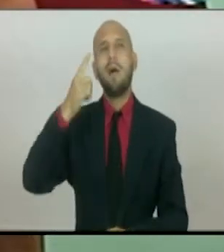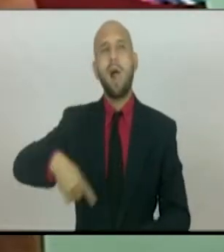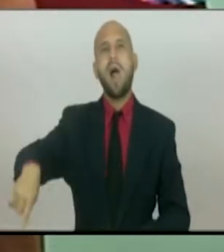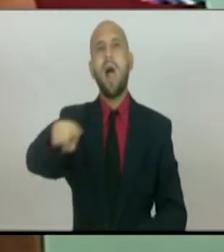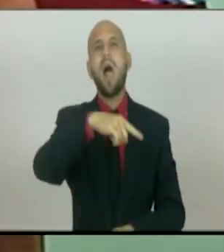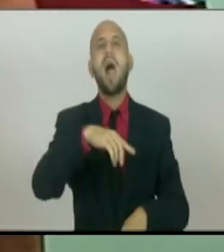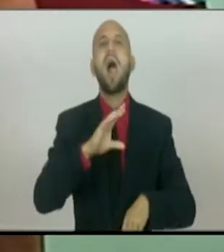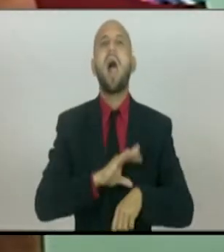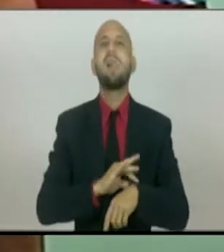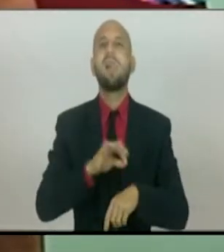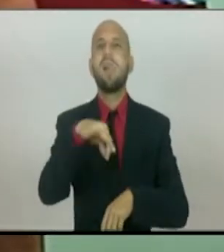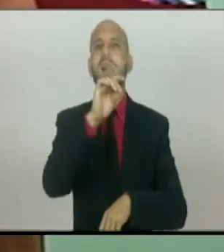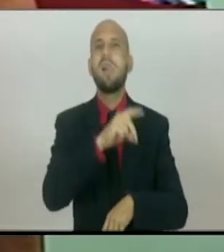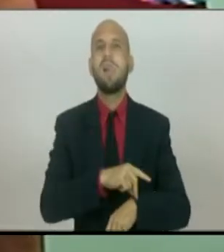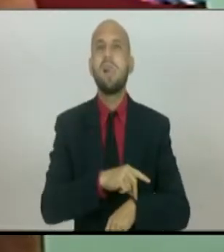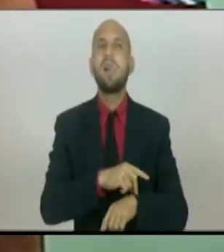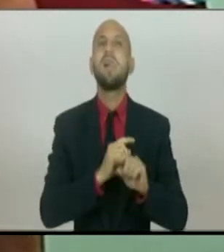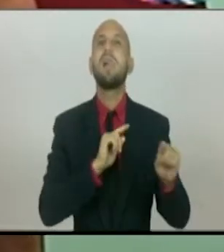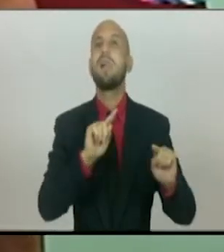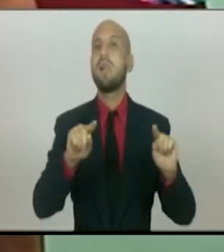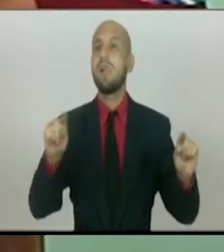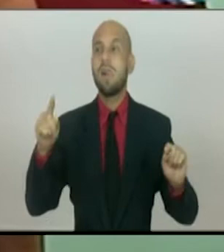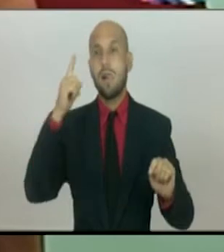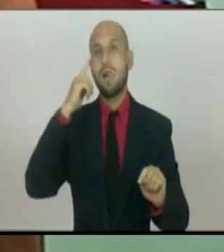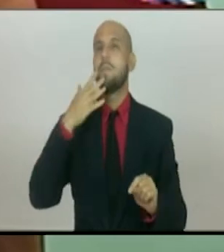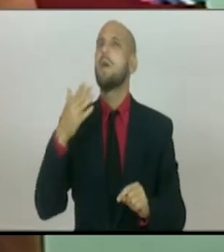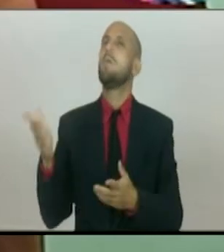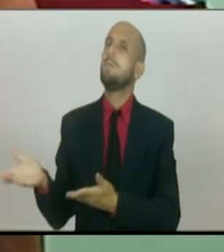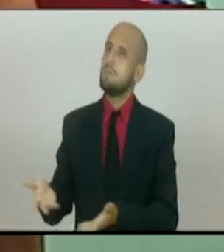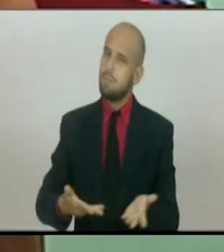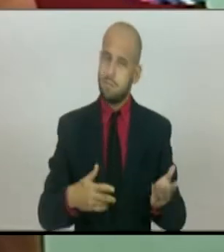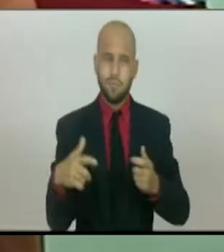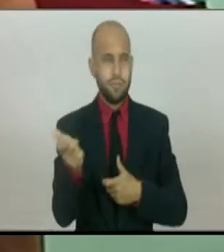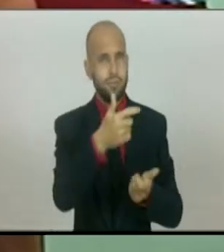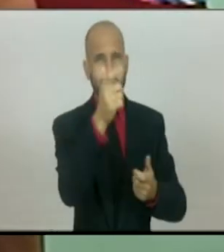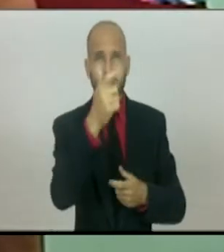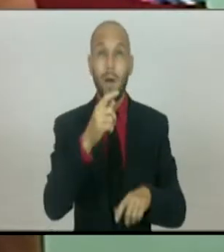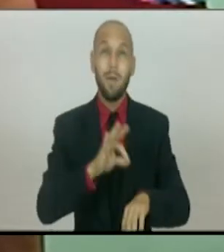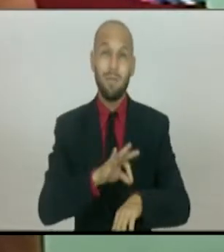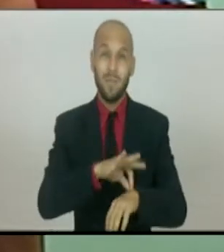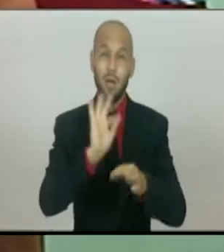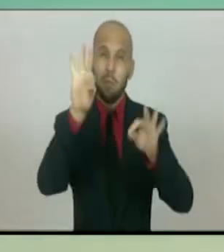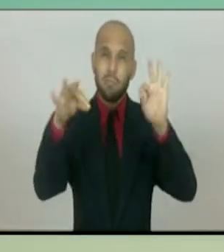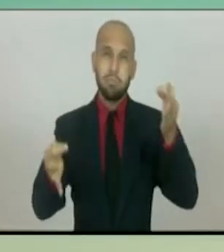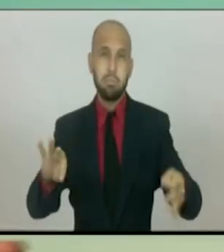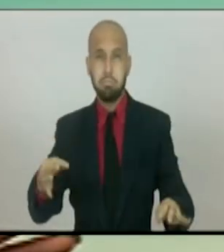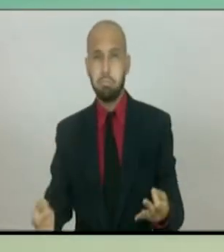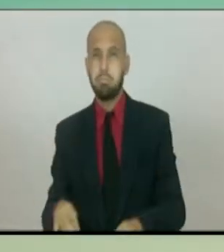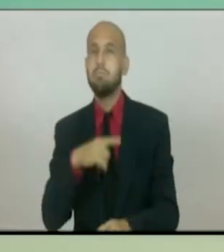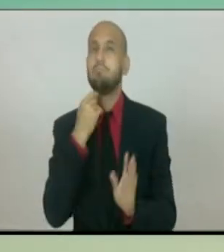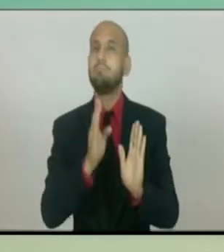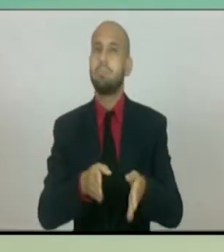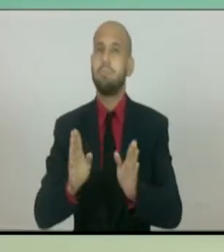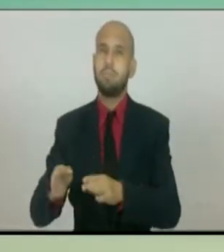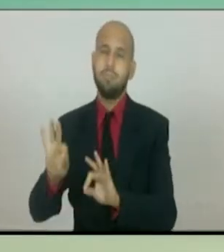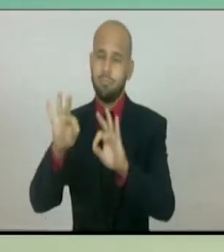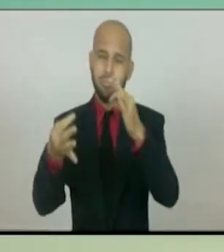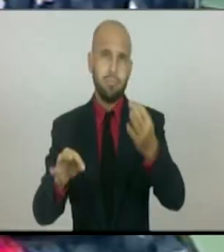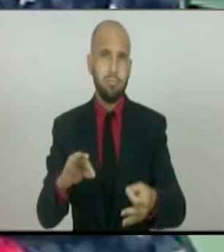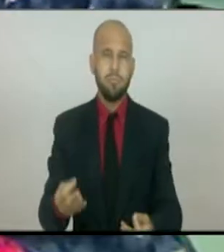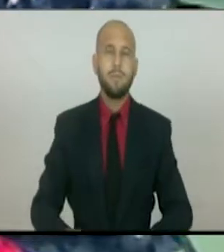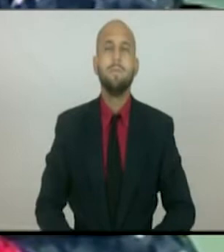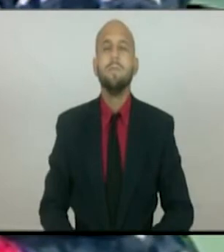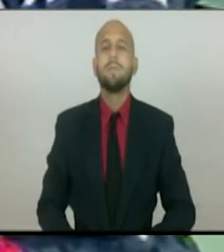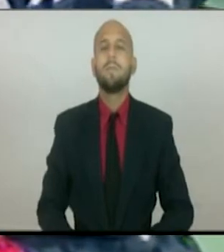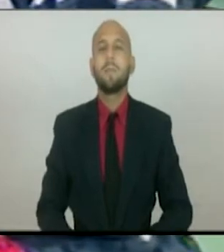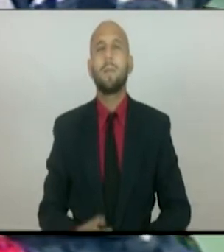manzana colindante a un caso de dengue. Entonces es importante fumigar para eliminar el mosquito, que es al final quien transmite la enfermedad. A la